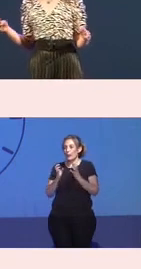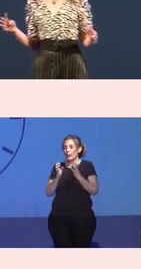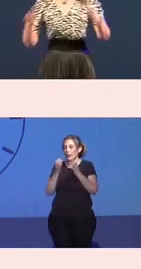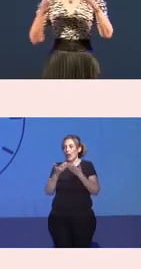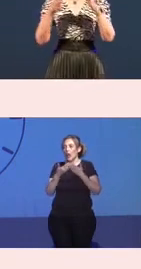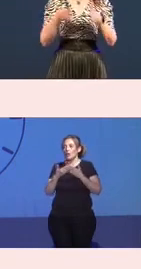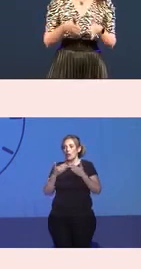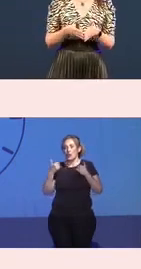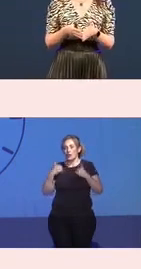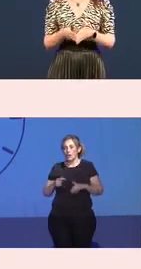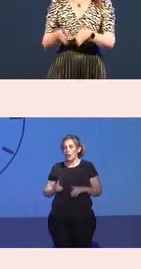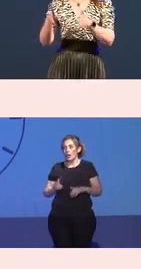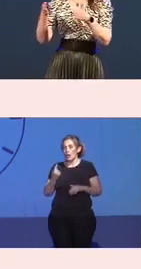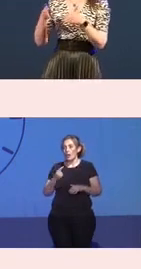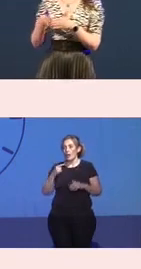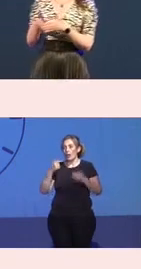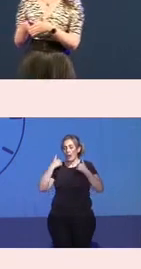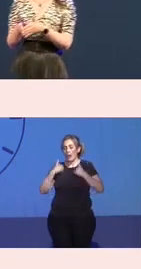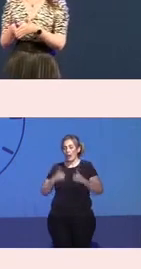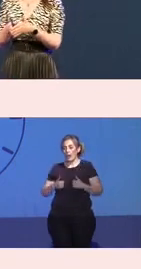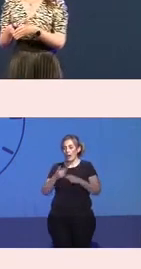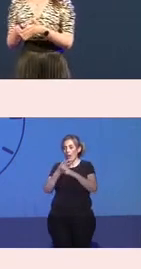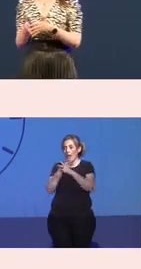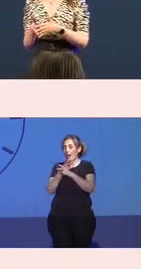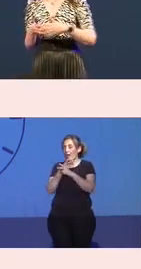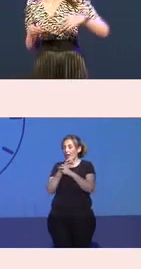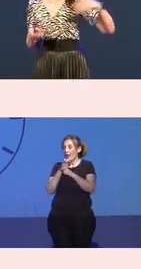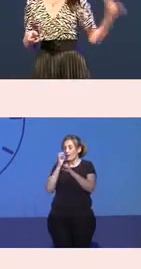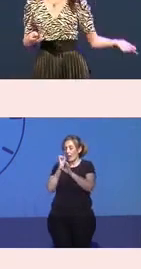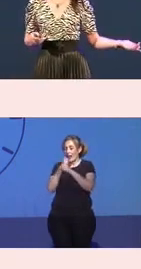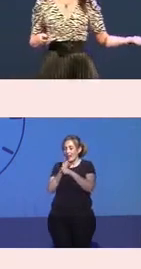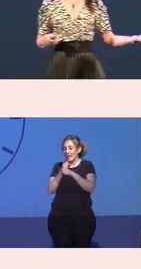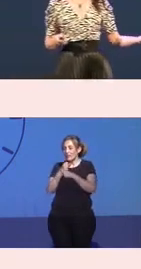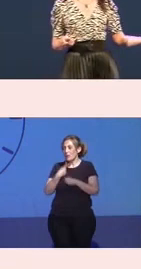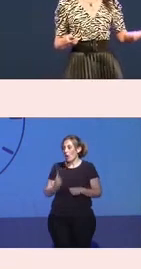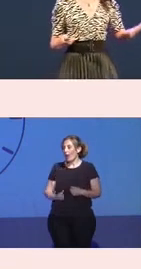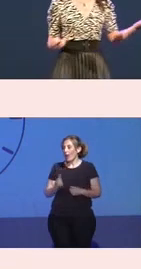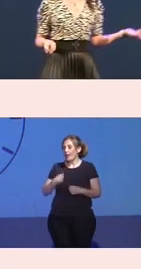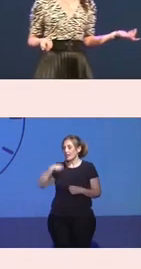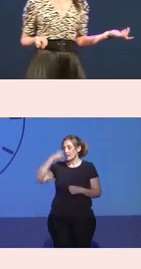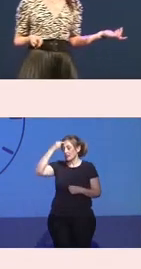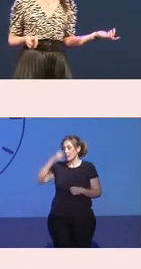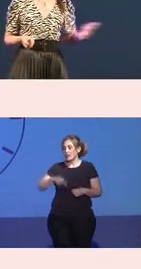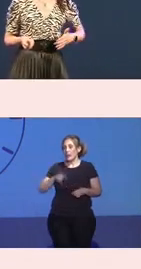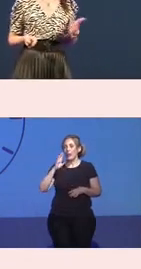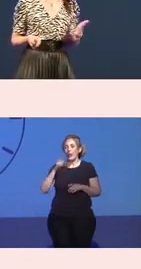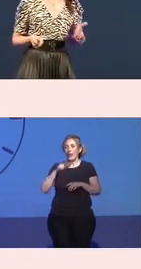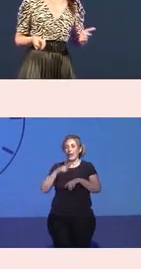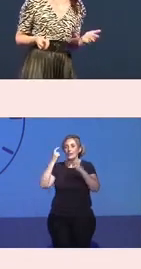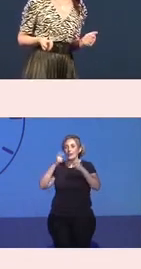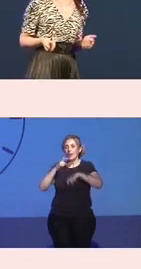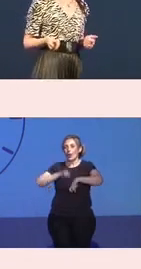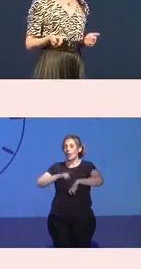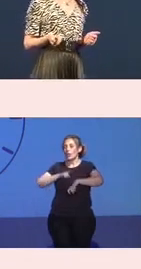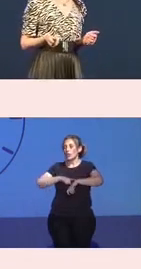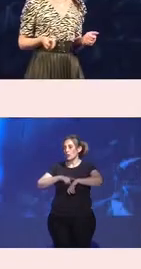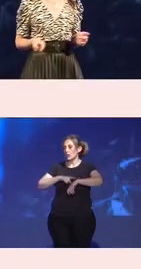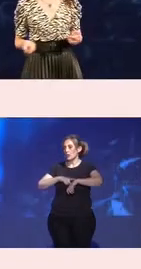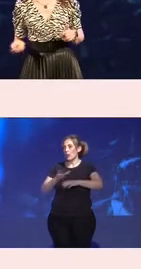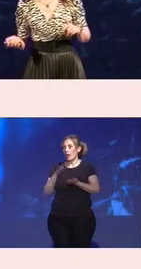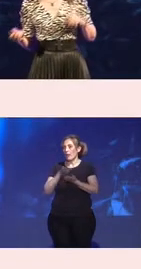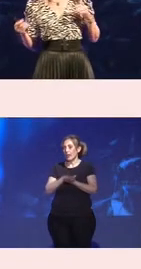estudiados tenemos un cadáver analizamos qué gases está emitiendo y nos puede servir también para determinar cuánto tiempo lleva esa